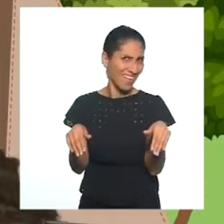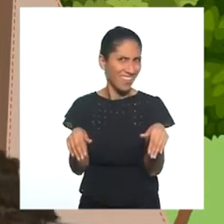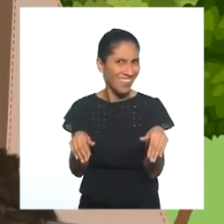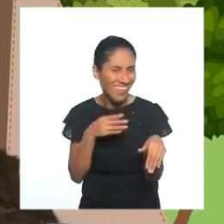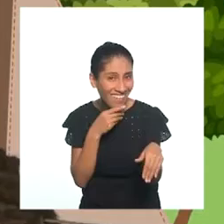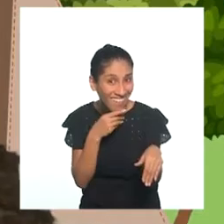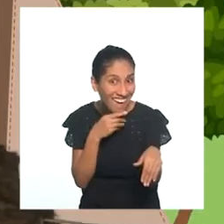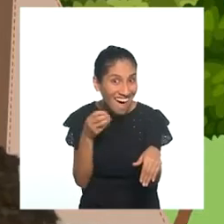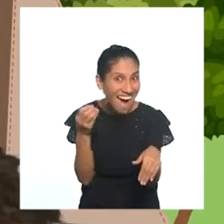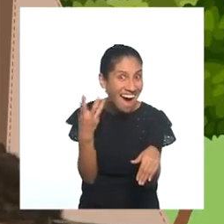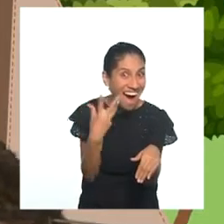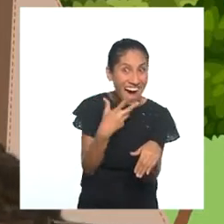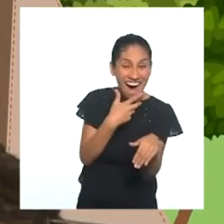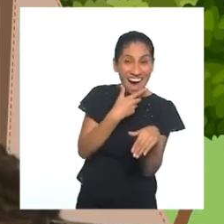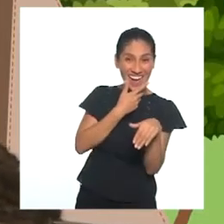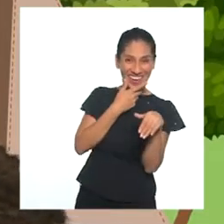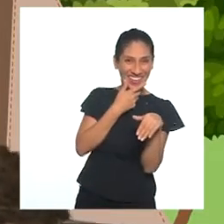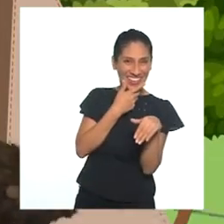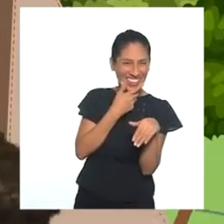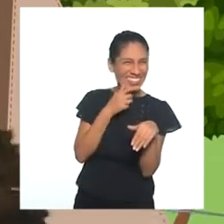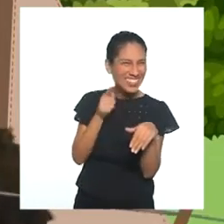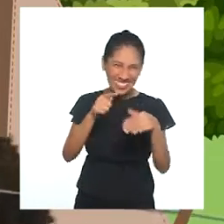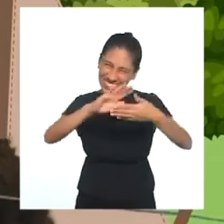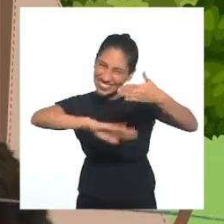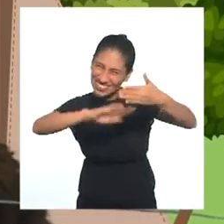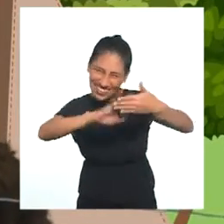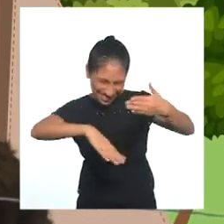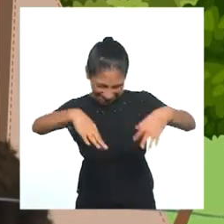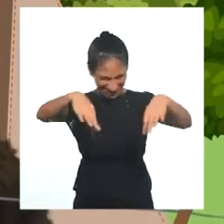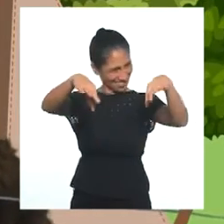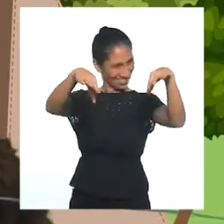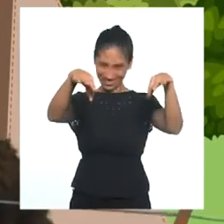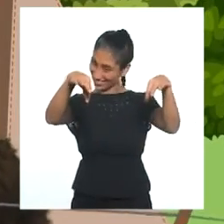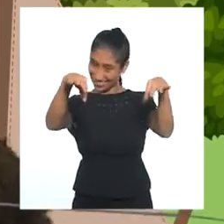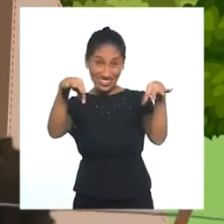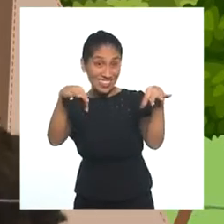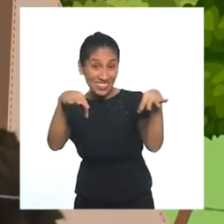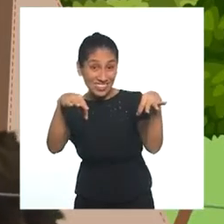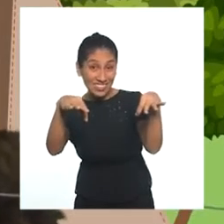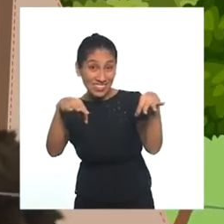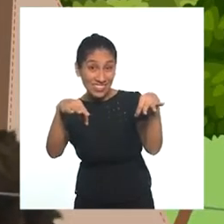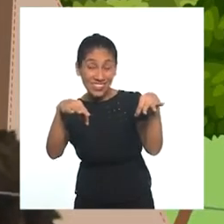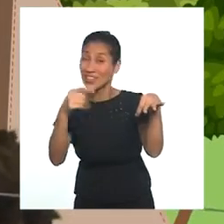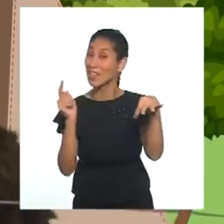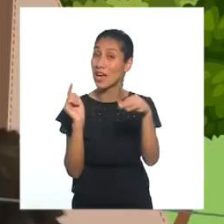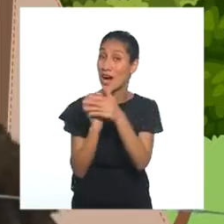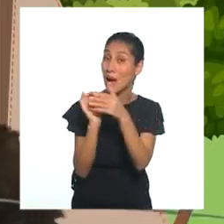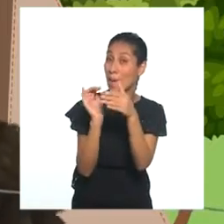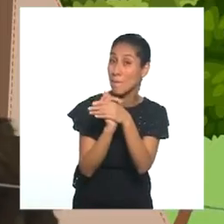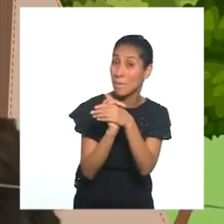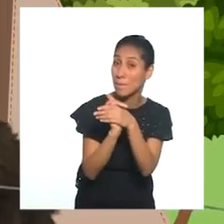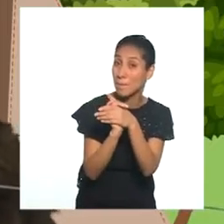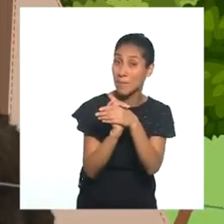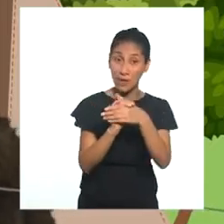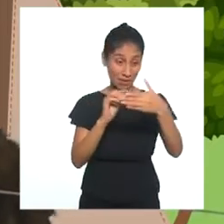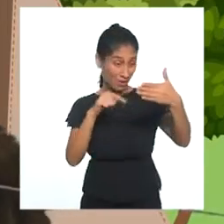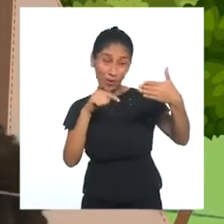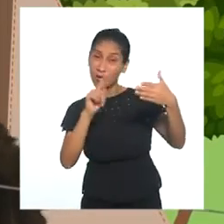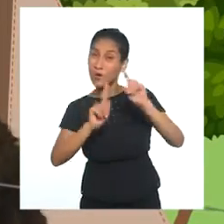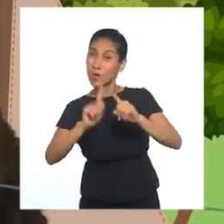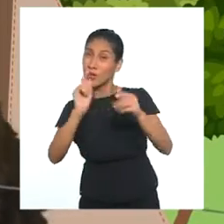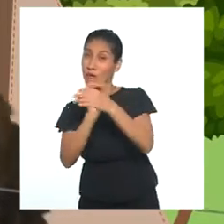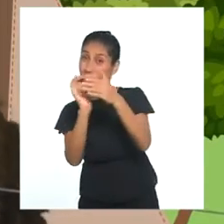¡Ay! ¡No me digas! ¿Es una carta de uno de nuestros amigos o